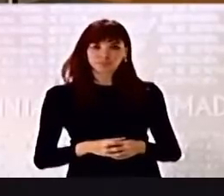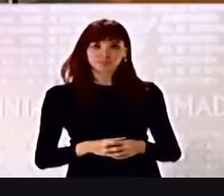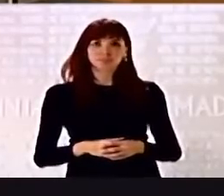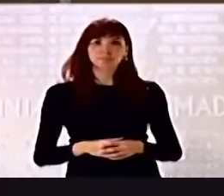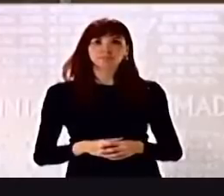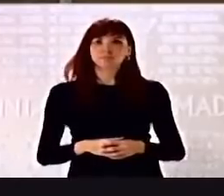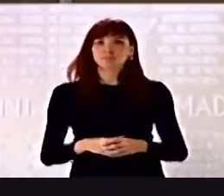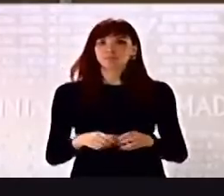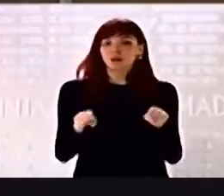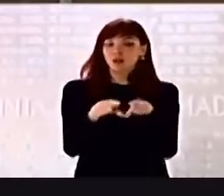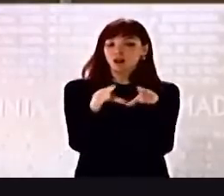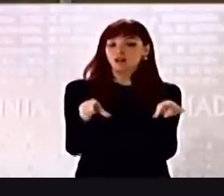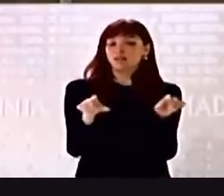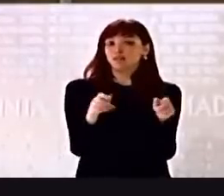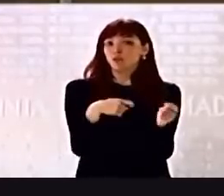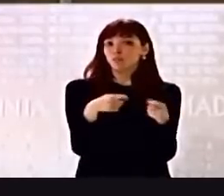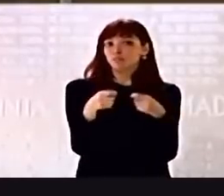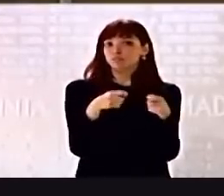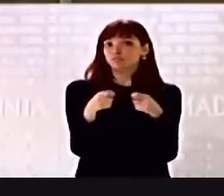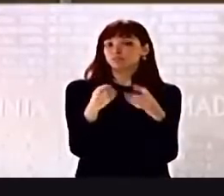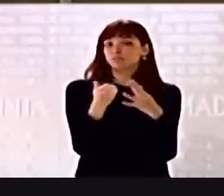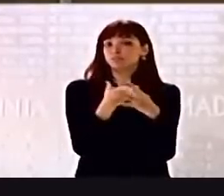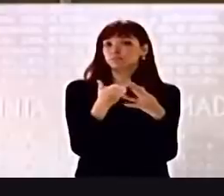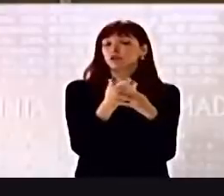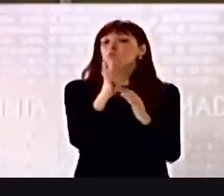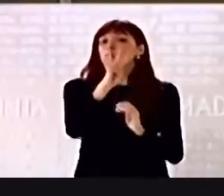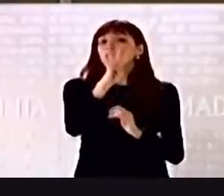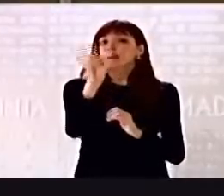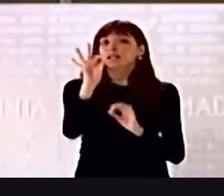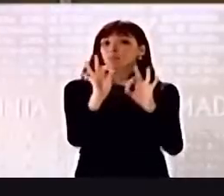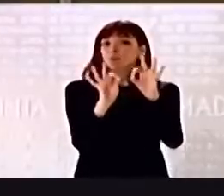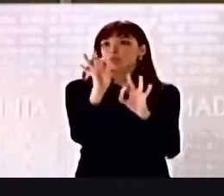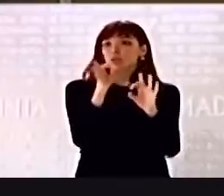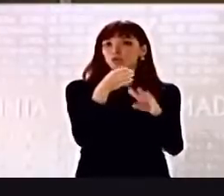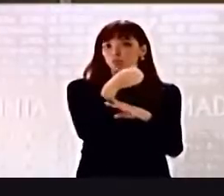En los locales comerciales serán del 40%.